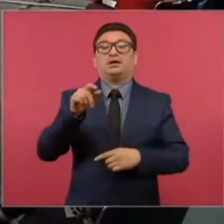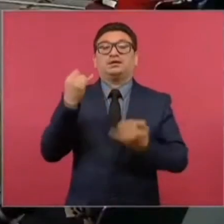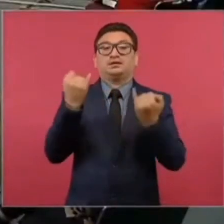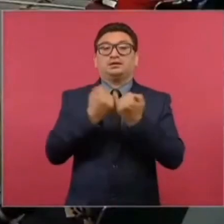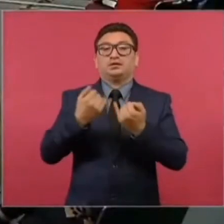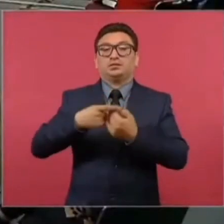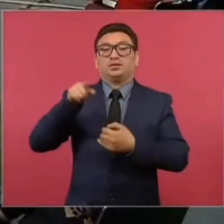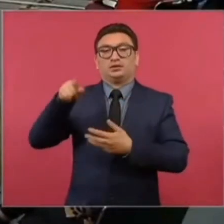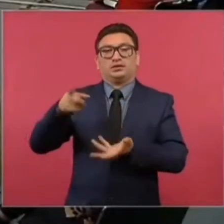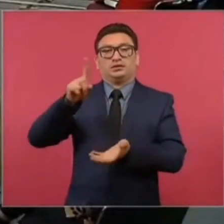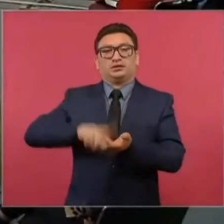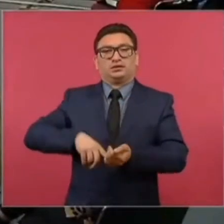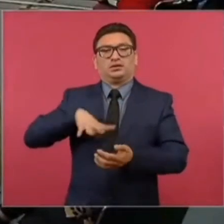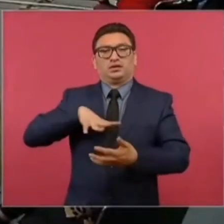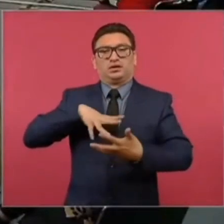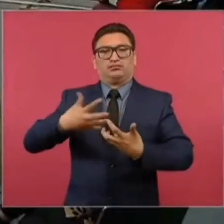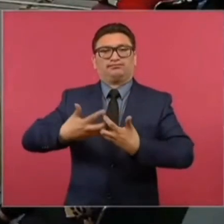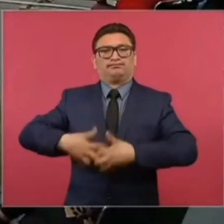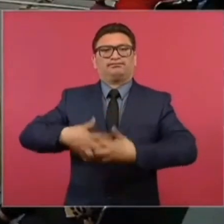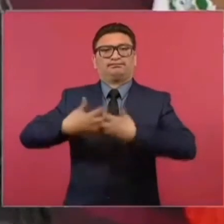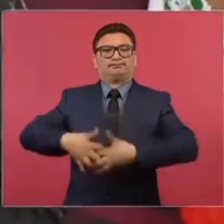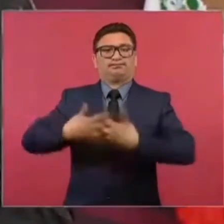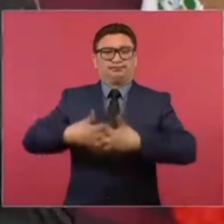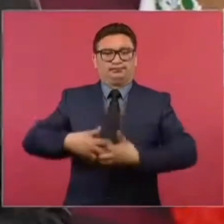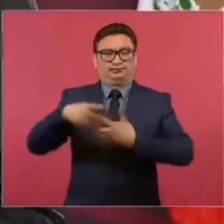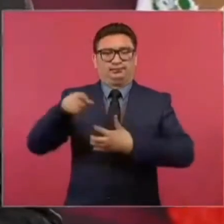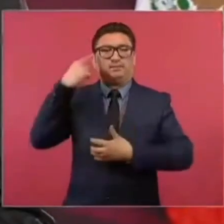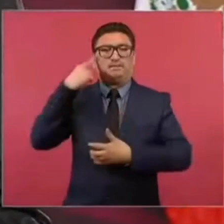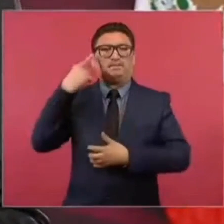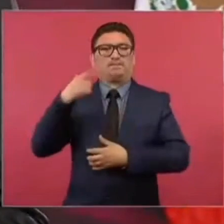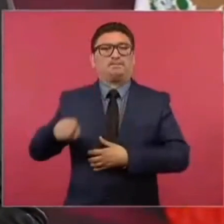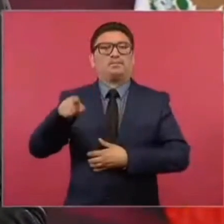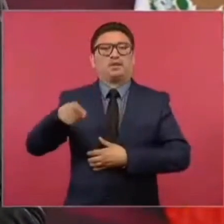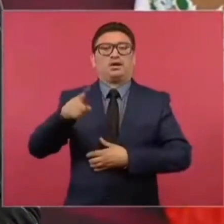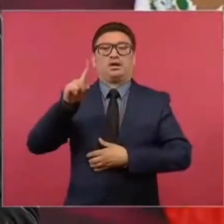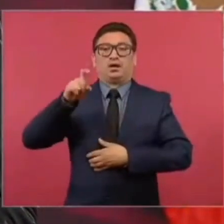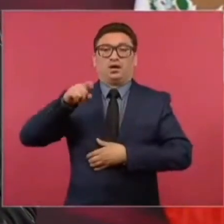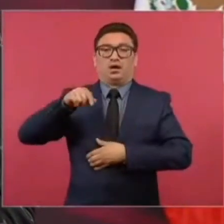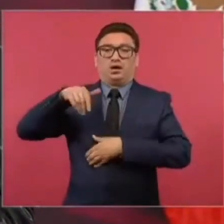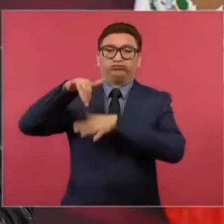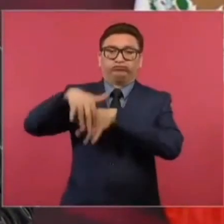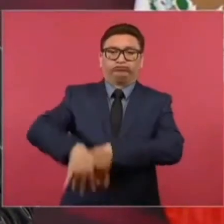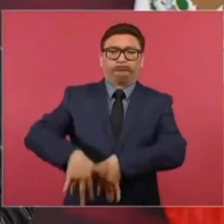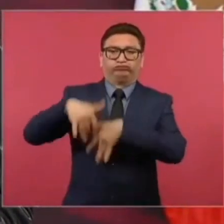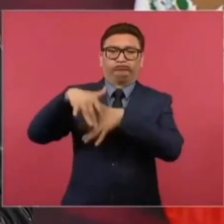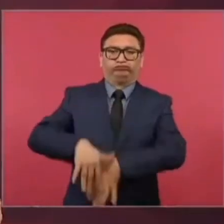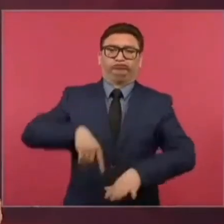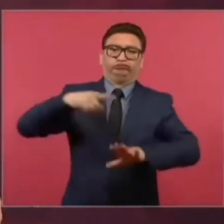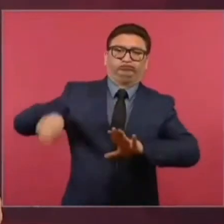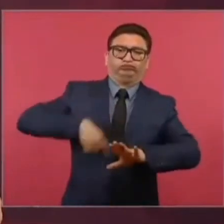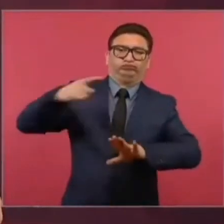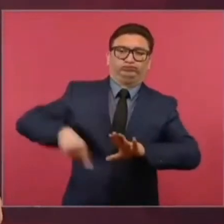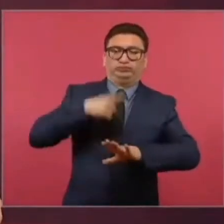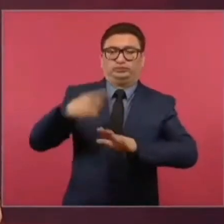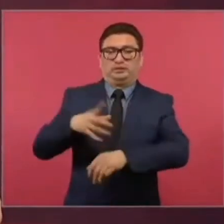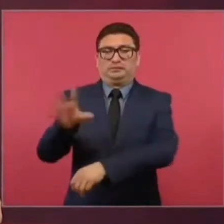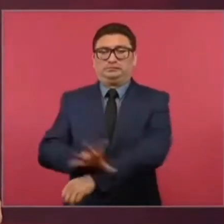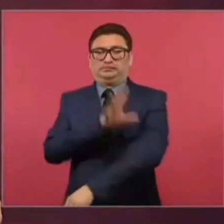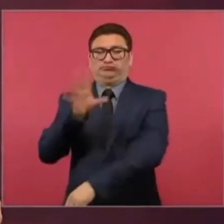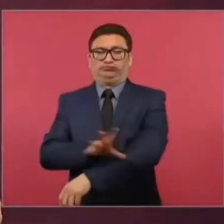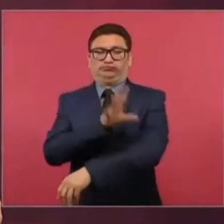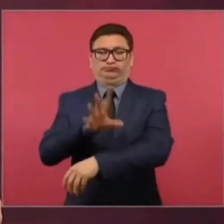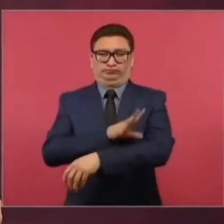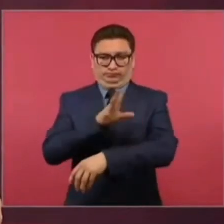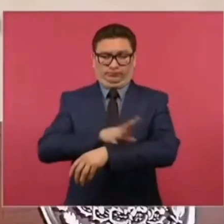planta, una central para la generación de energía. Y va muy